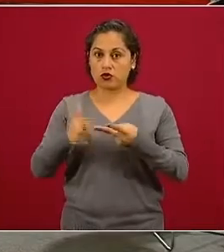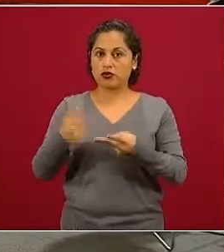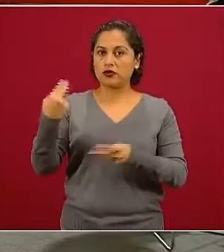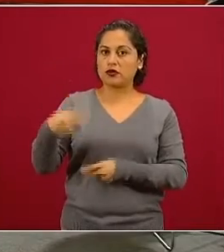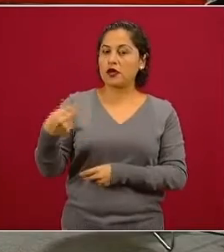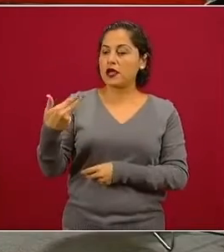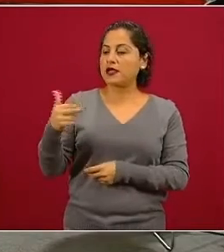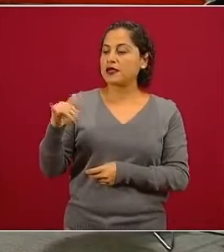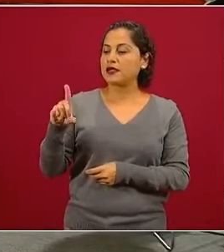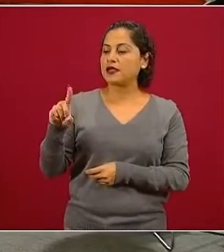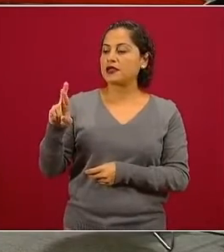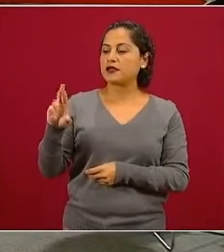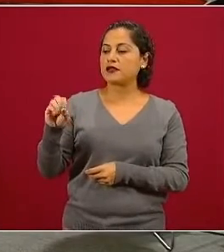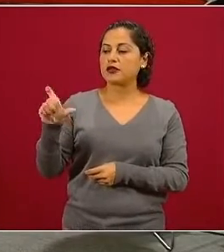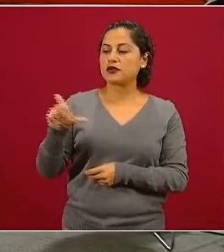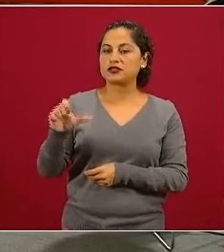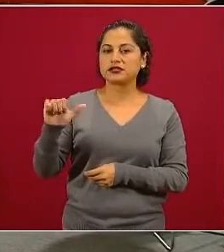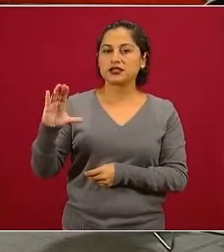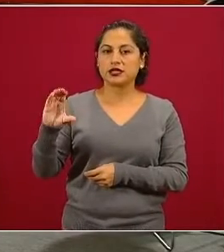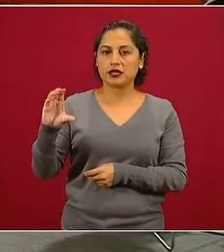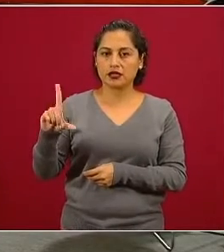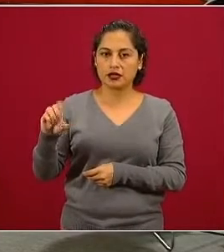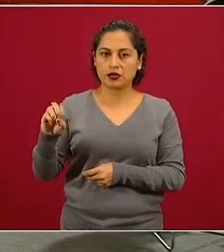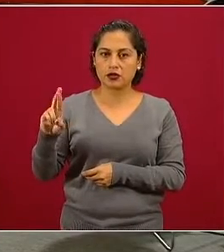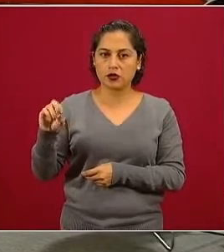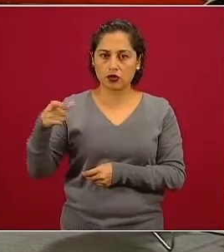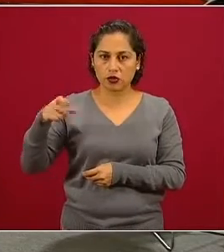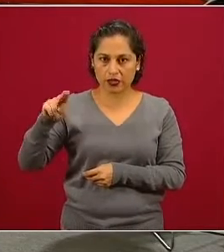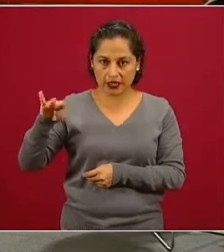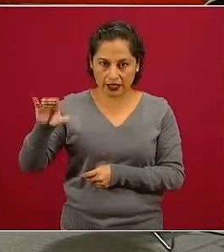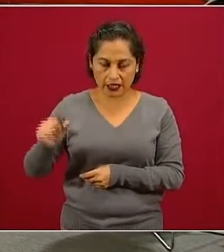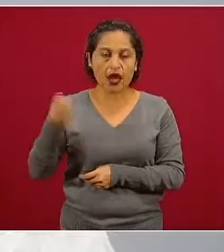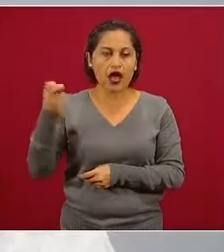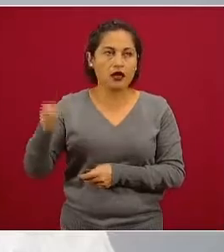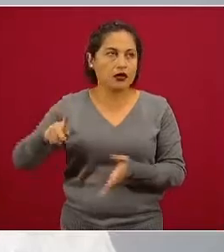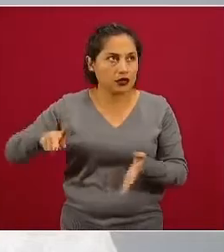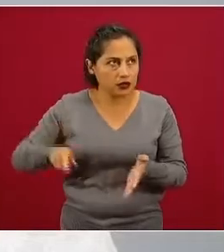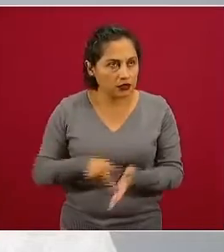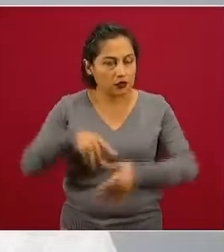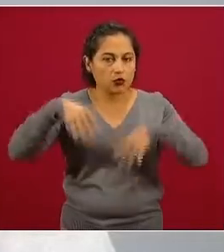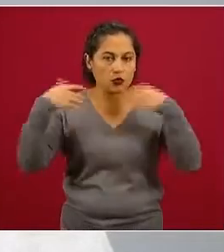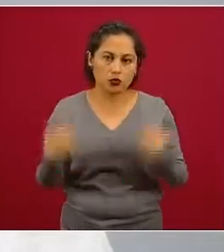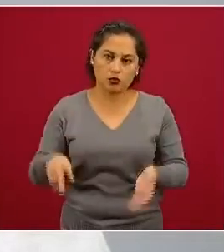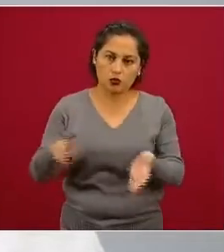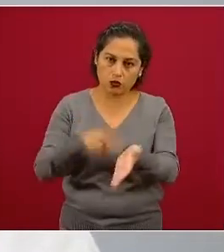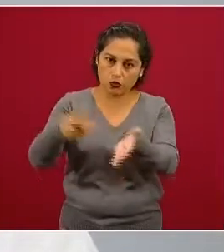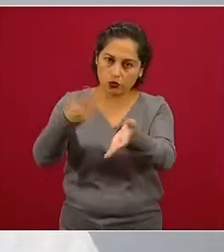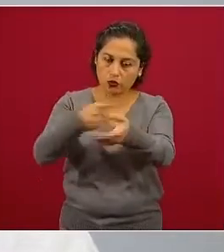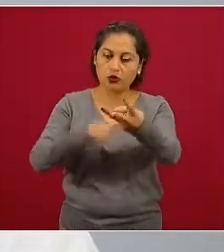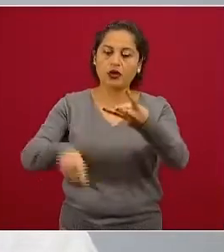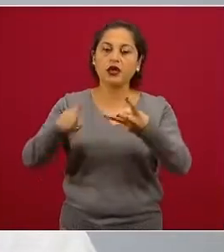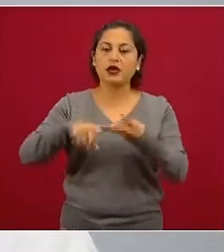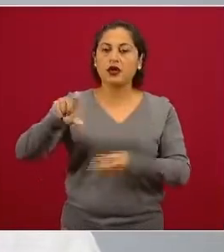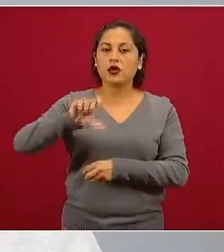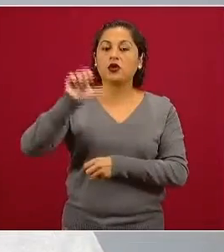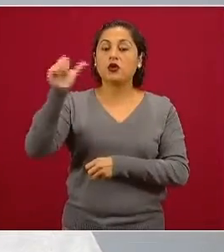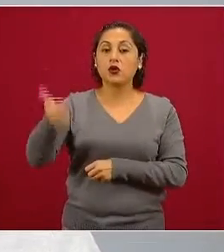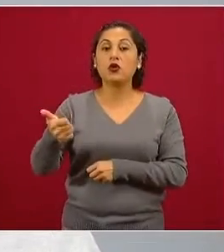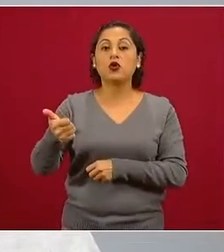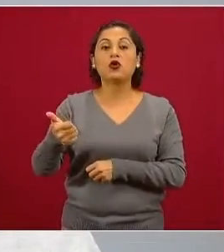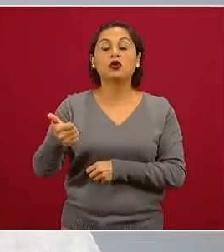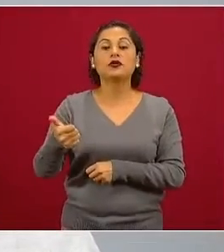de noticias falsas o de creencias inducidas. Esto del ajo es constante. Aunque lo